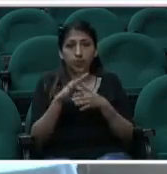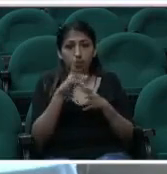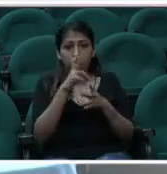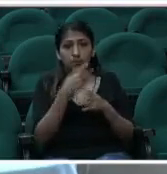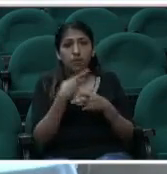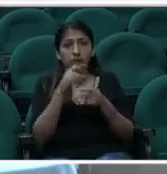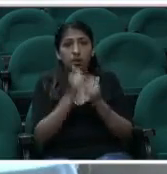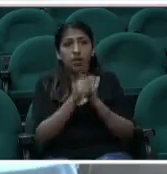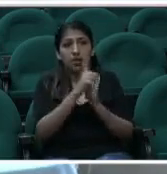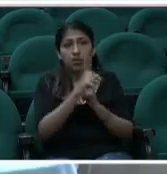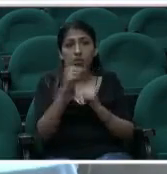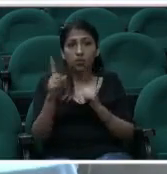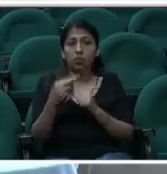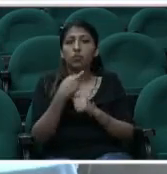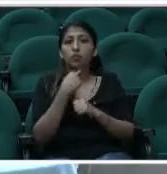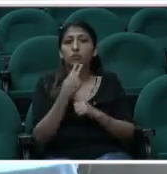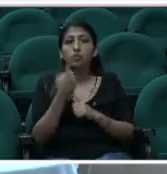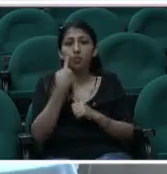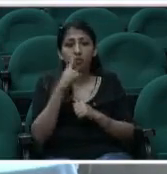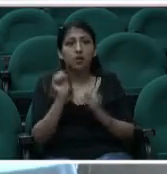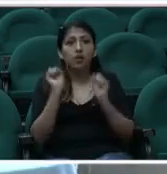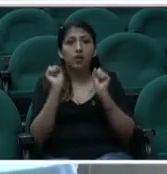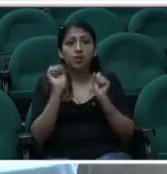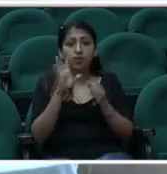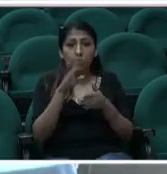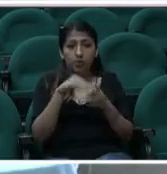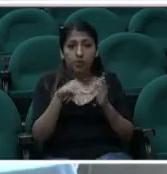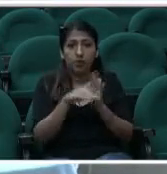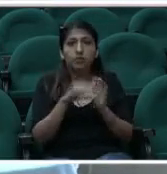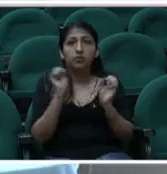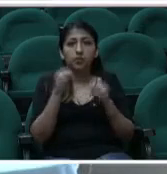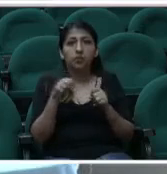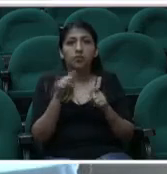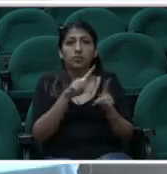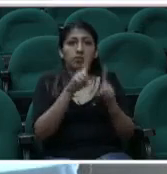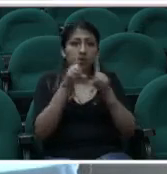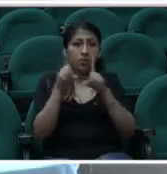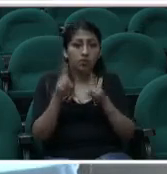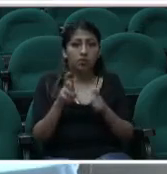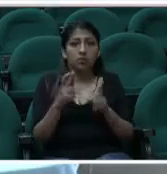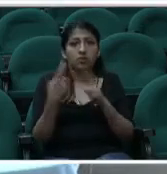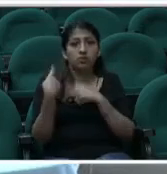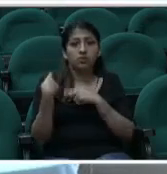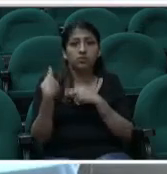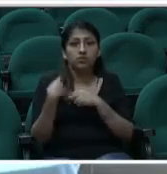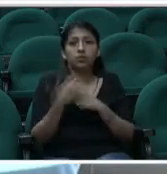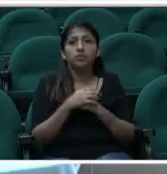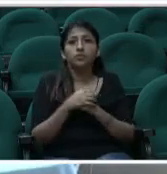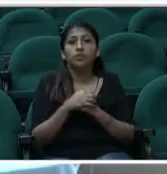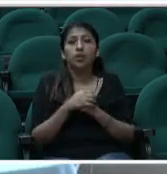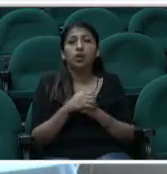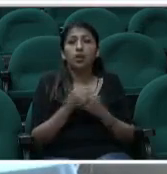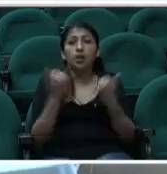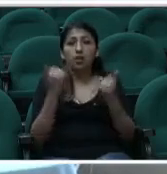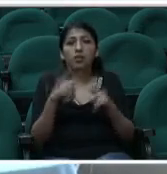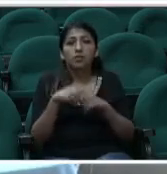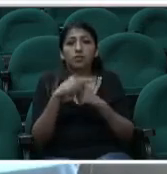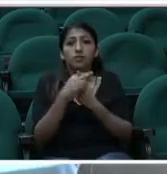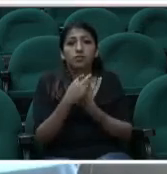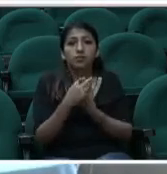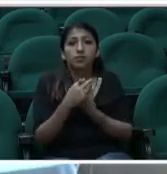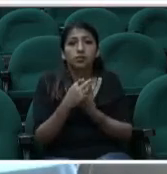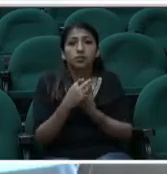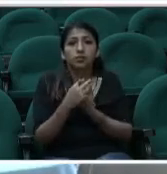exposición de cada uno de los candidatos para en base a eso puedes hacer la pregunta respectiva empezamos entonces por el